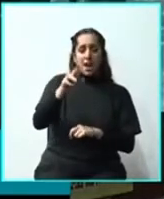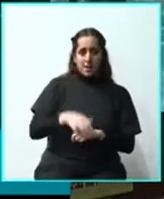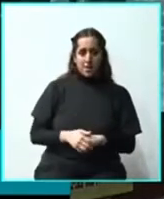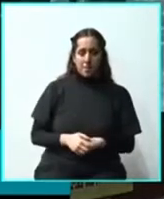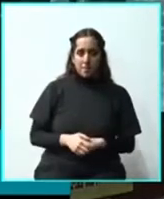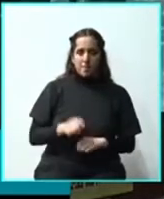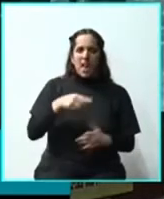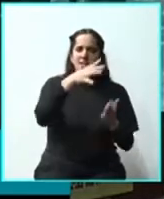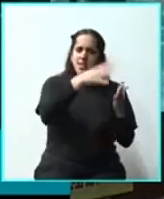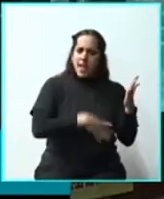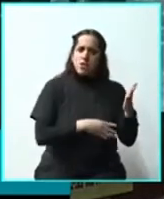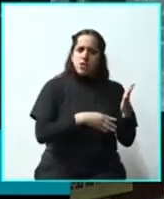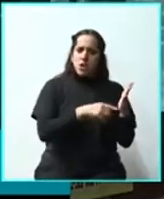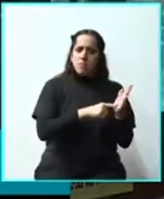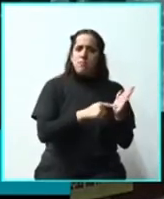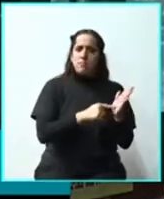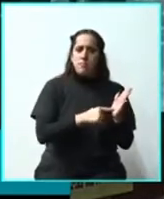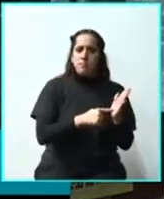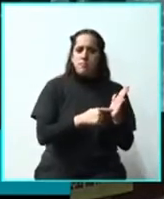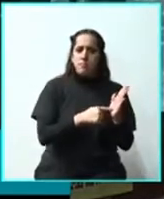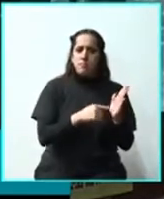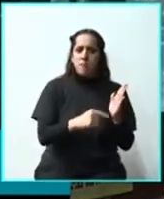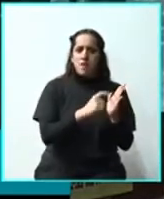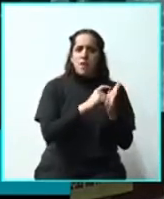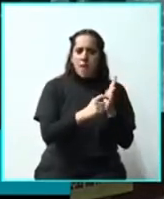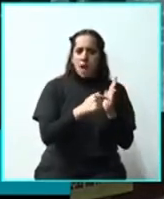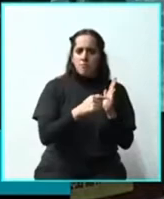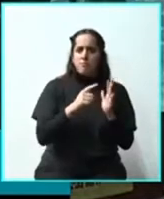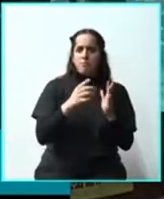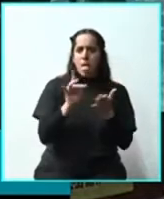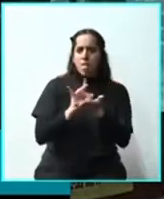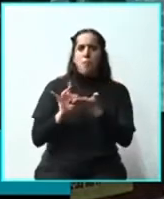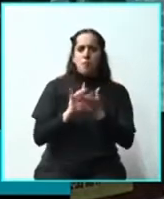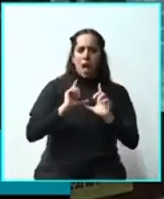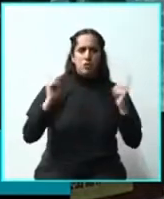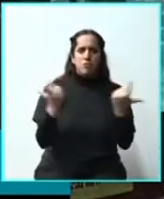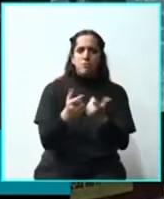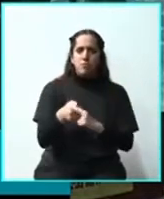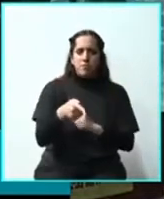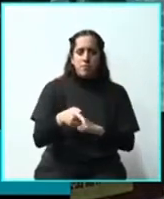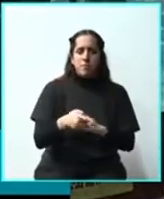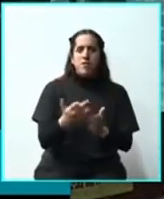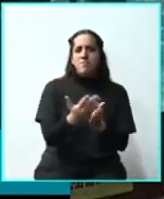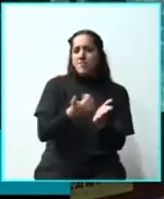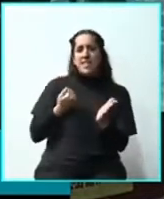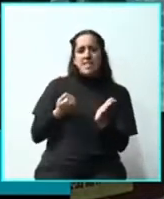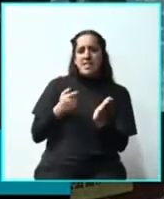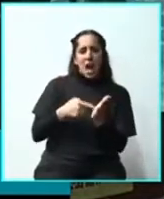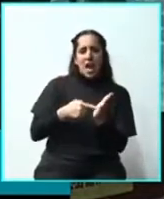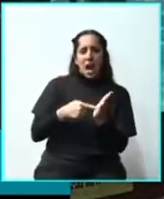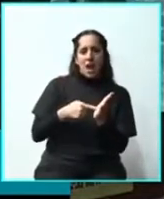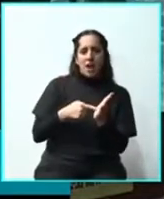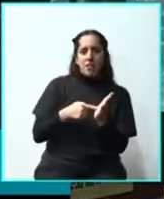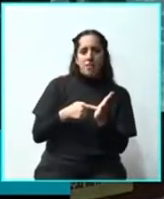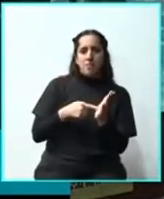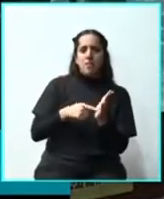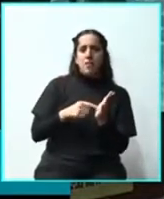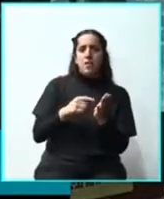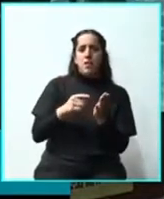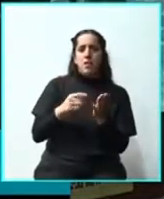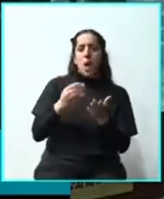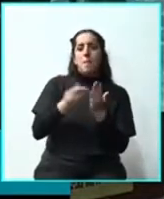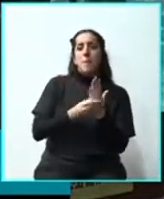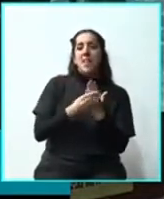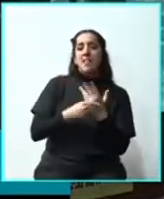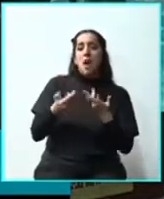el texto obrante en las bancas de los diputados se elimina de este artículo la categoría del Ministerio